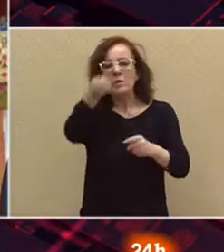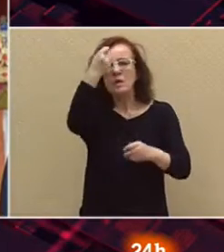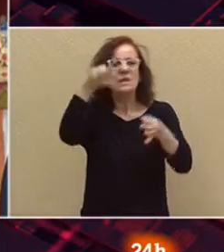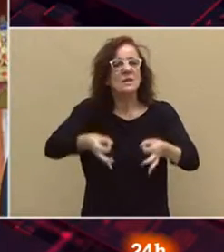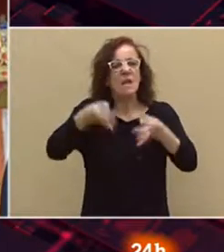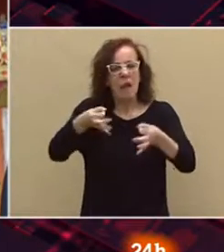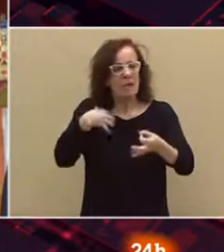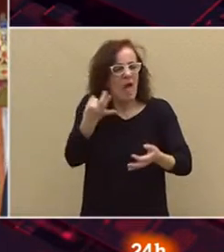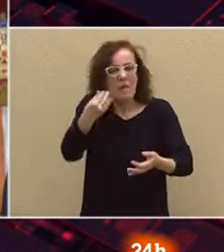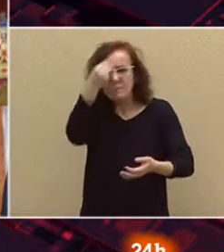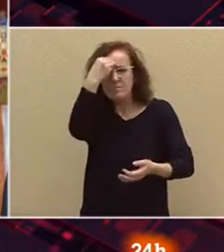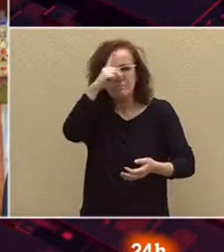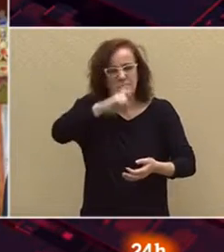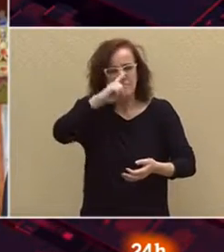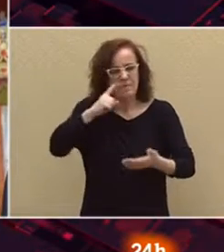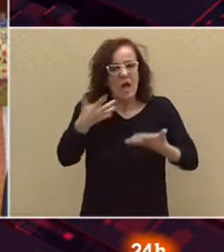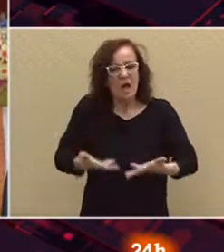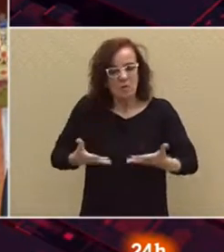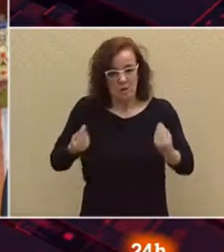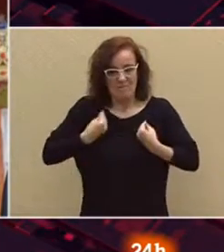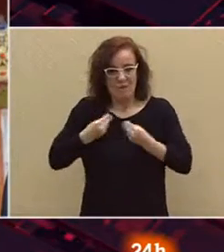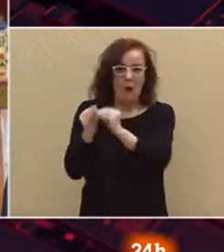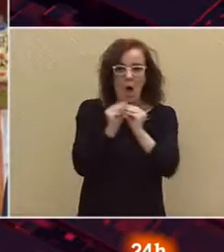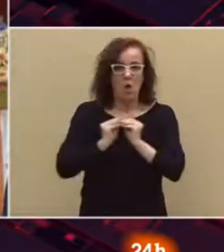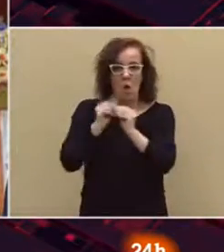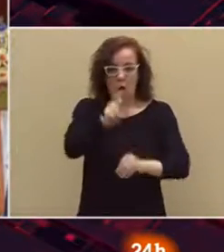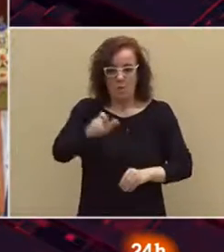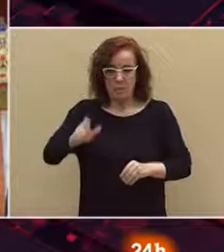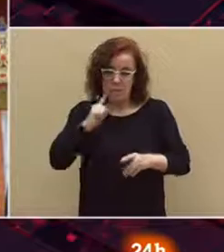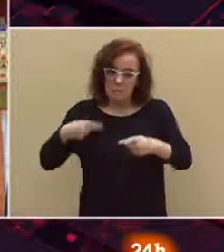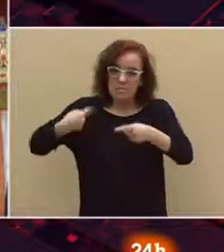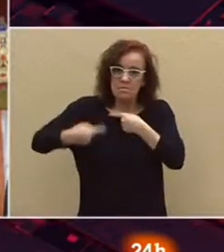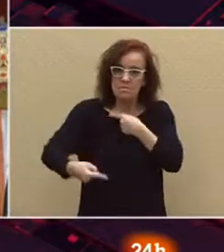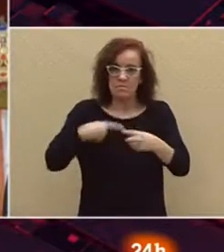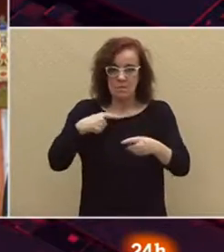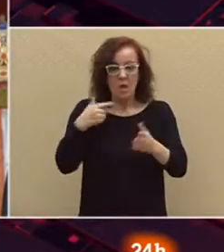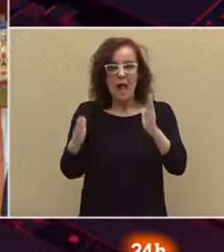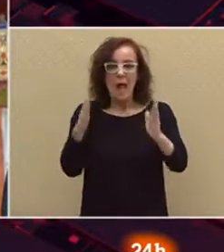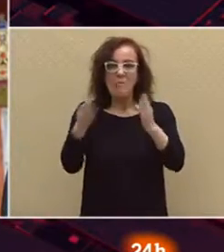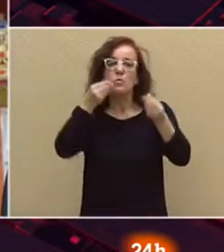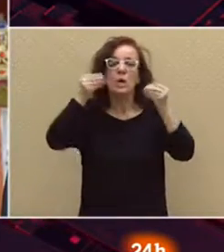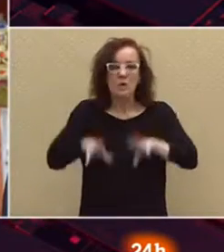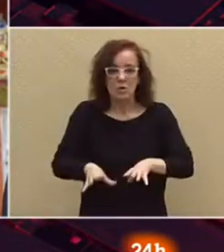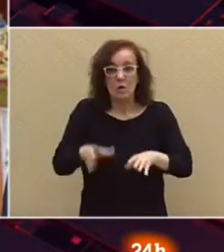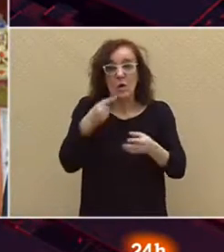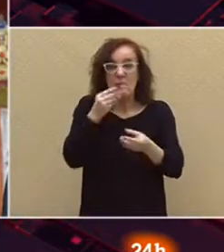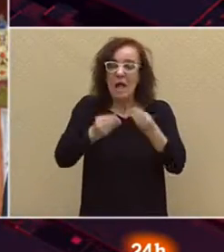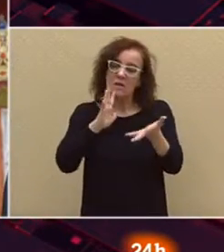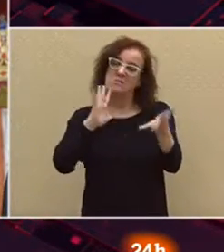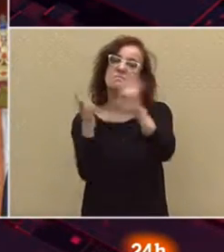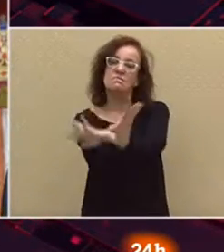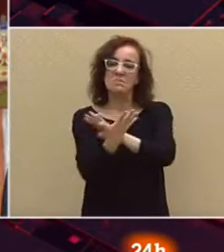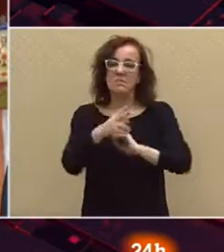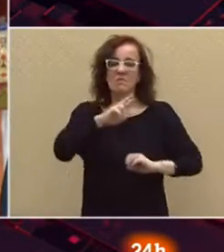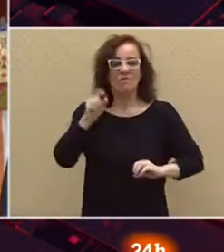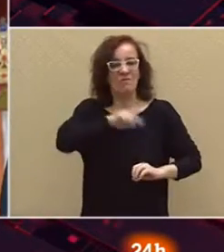presentes y actualizar nuestra vida en común, porque trascienden una determinada época histórica para convertirse en valores permanentes de